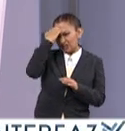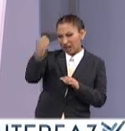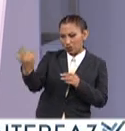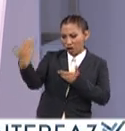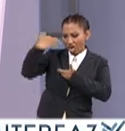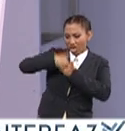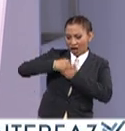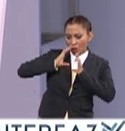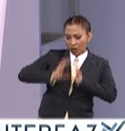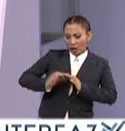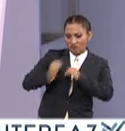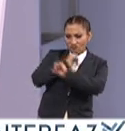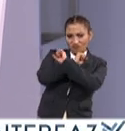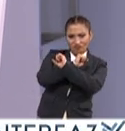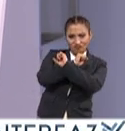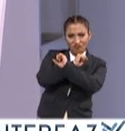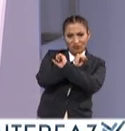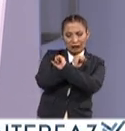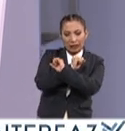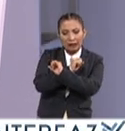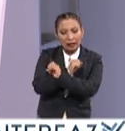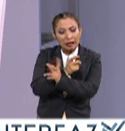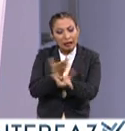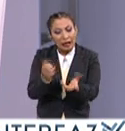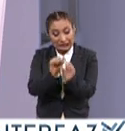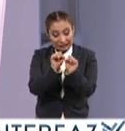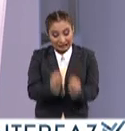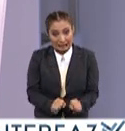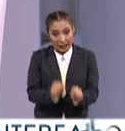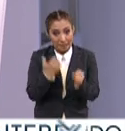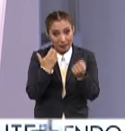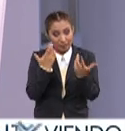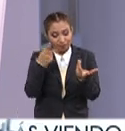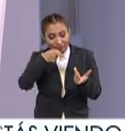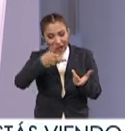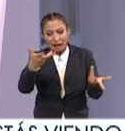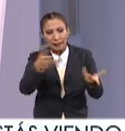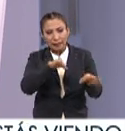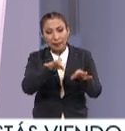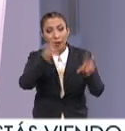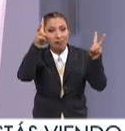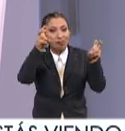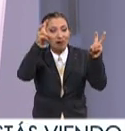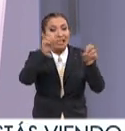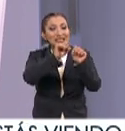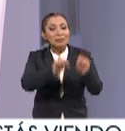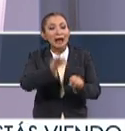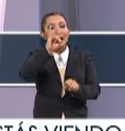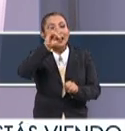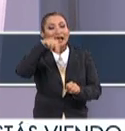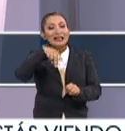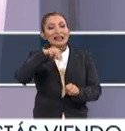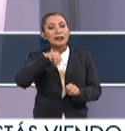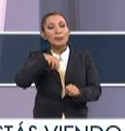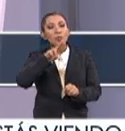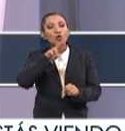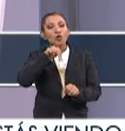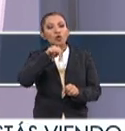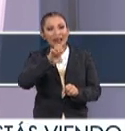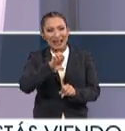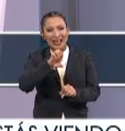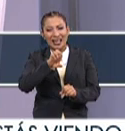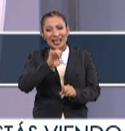extrañas y defendernos contra ellas. Nuestro sistema que se dedica a esto le llamamos el sistema inmune o sistema